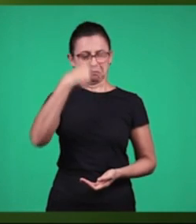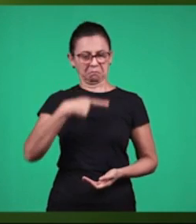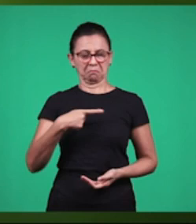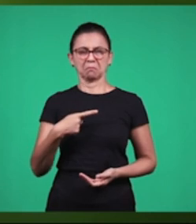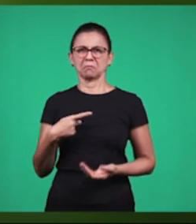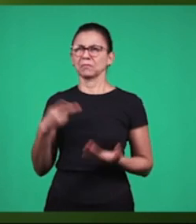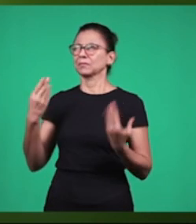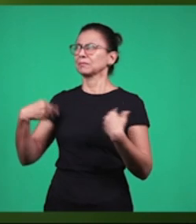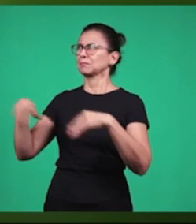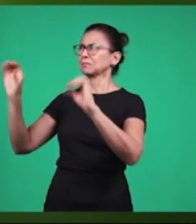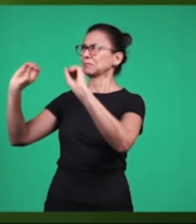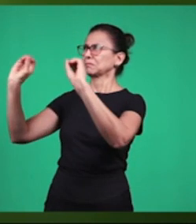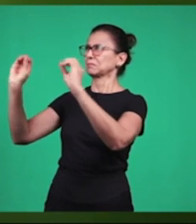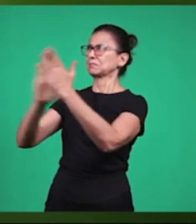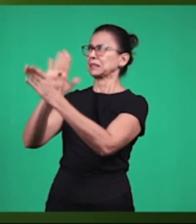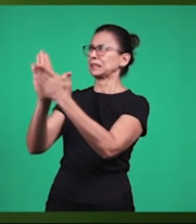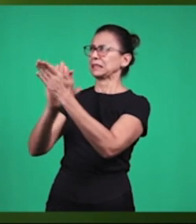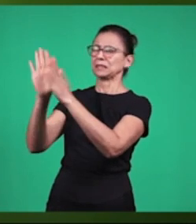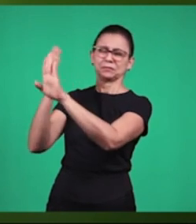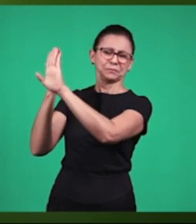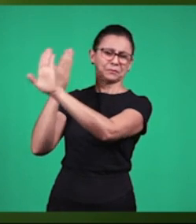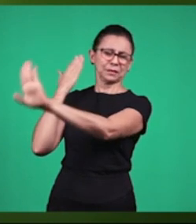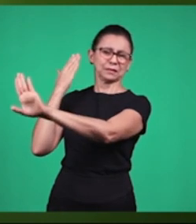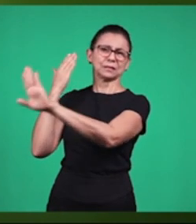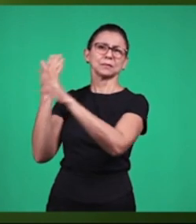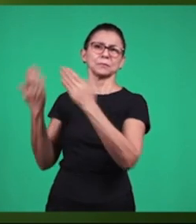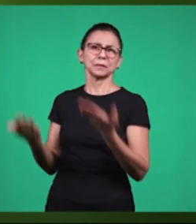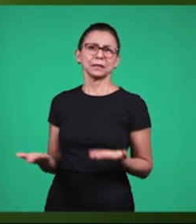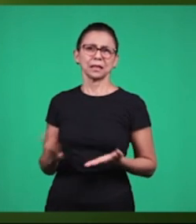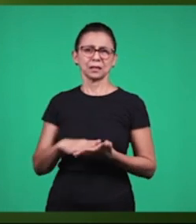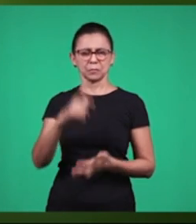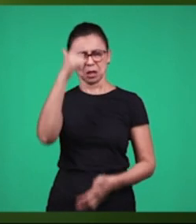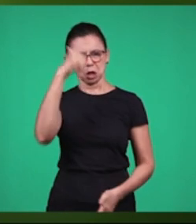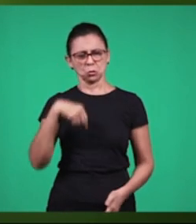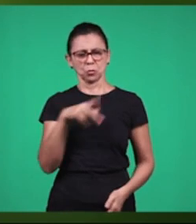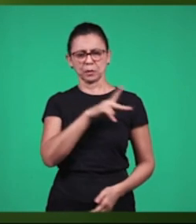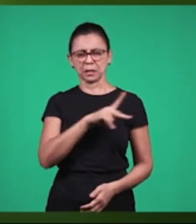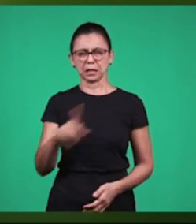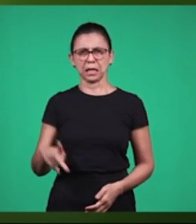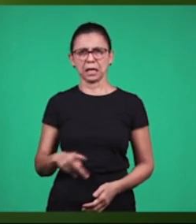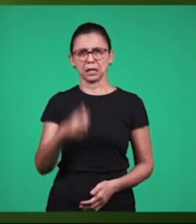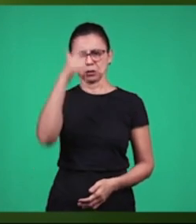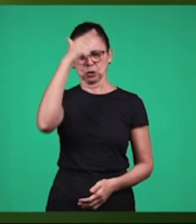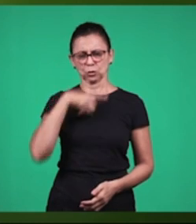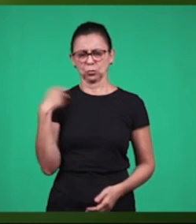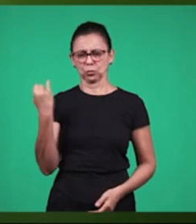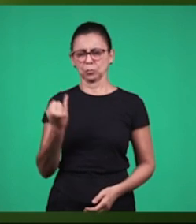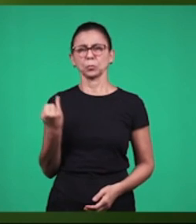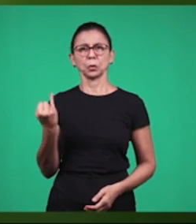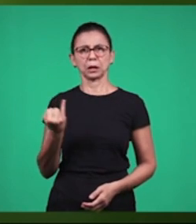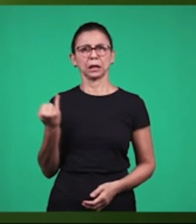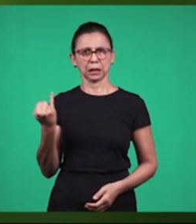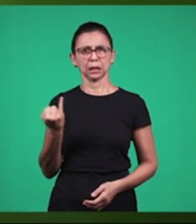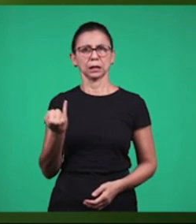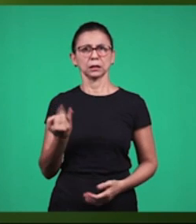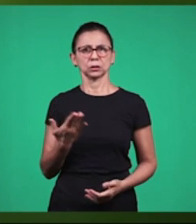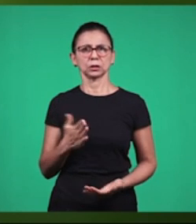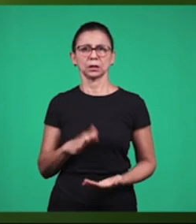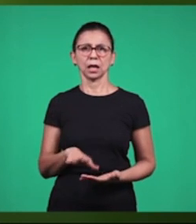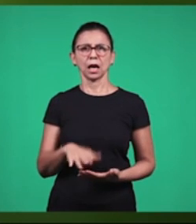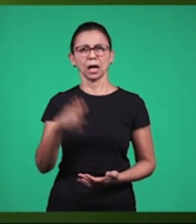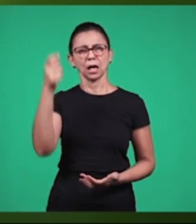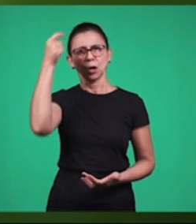nada. Entonces está en su vanidad. El hombre